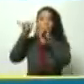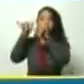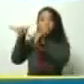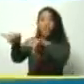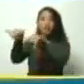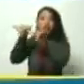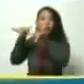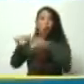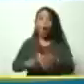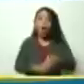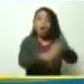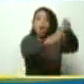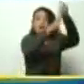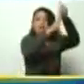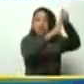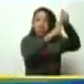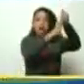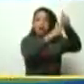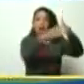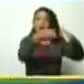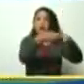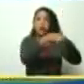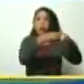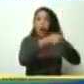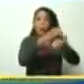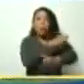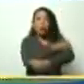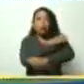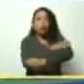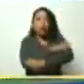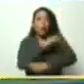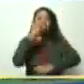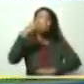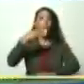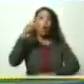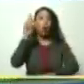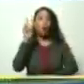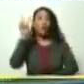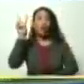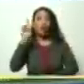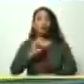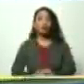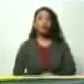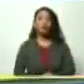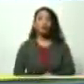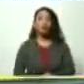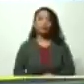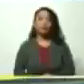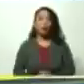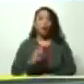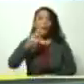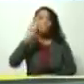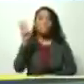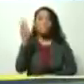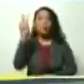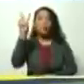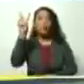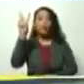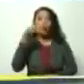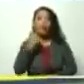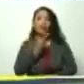líderes y dirigentes de lo que es hoy por hoy la PUVE la PUV como le dice